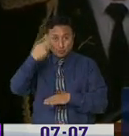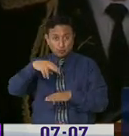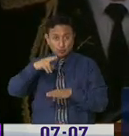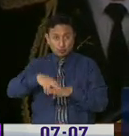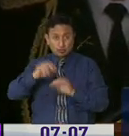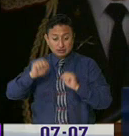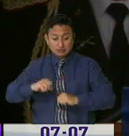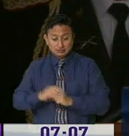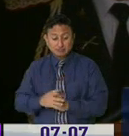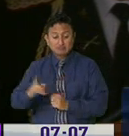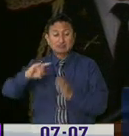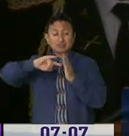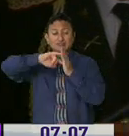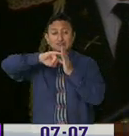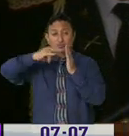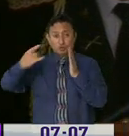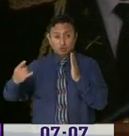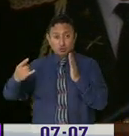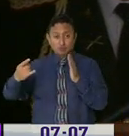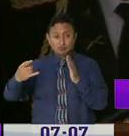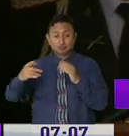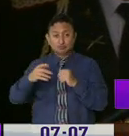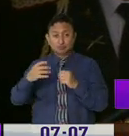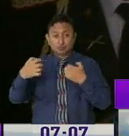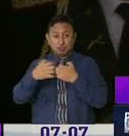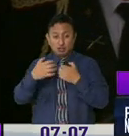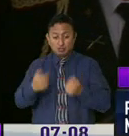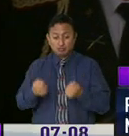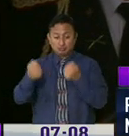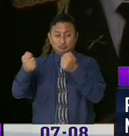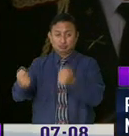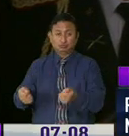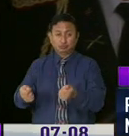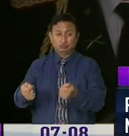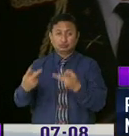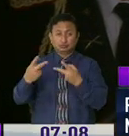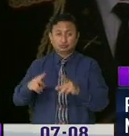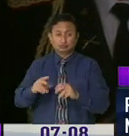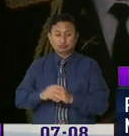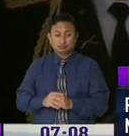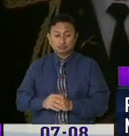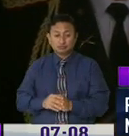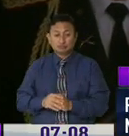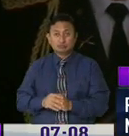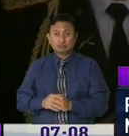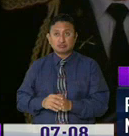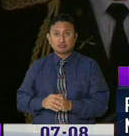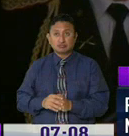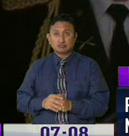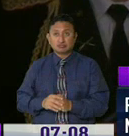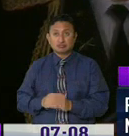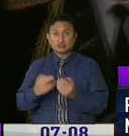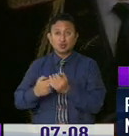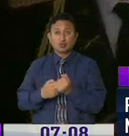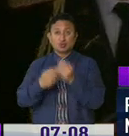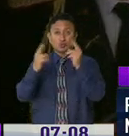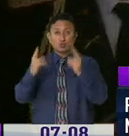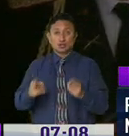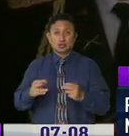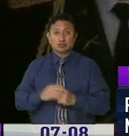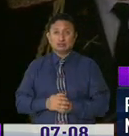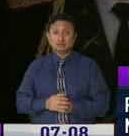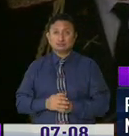tecnológico, en el equipamiento y también en recursos humanos. No vamos a